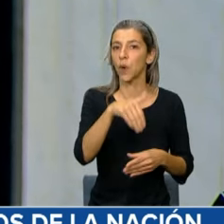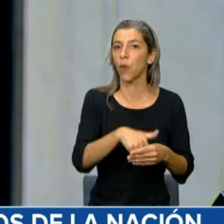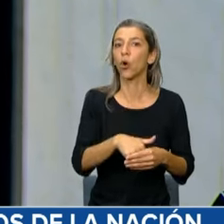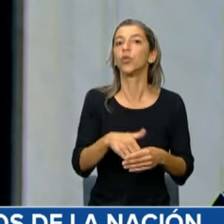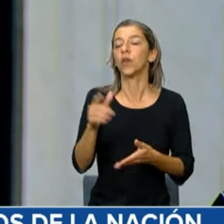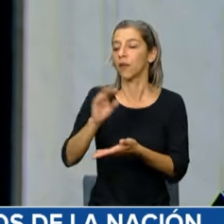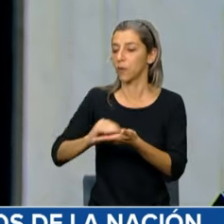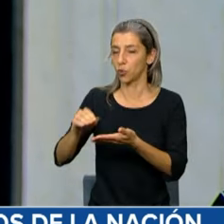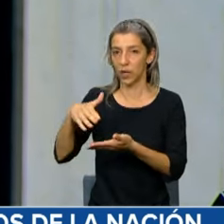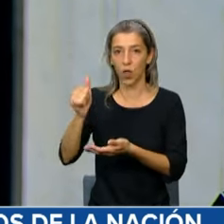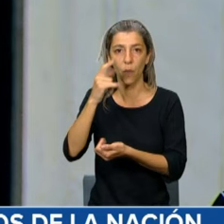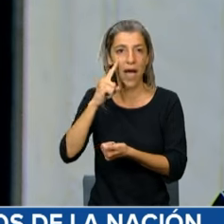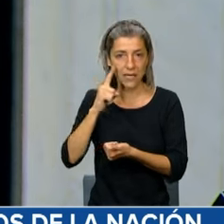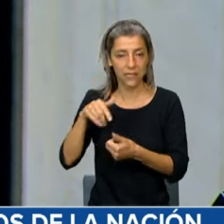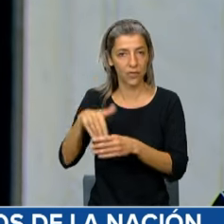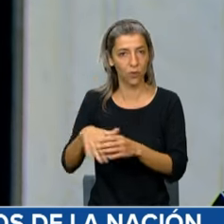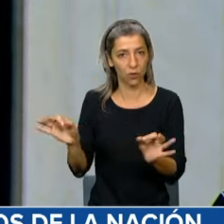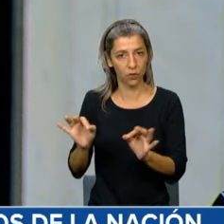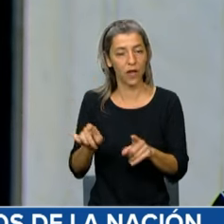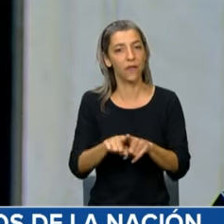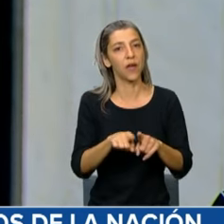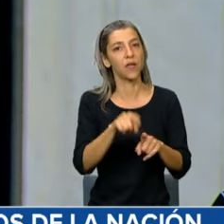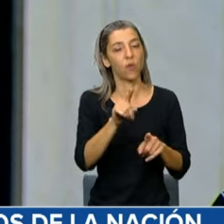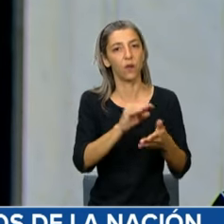lo mismo la diputada del